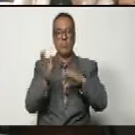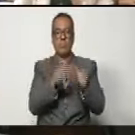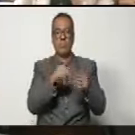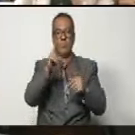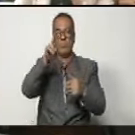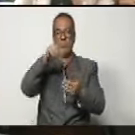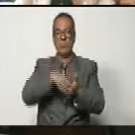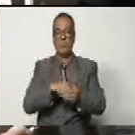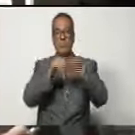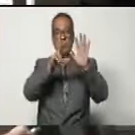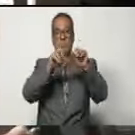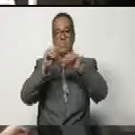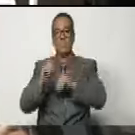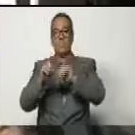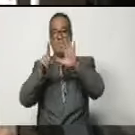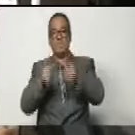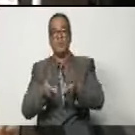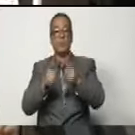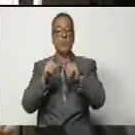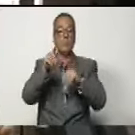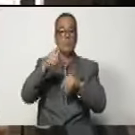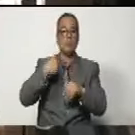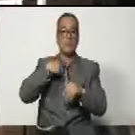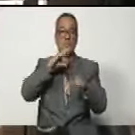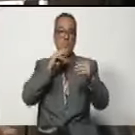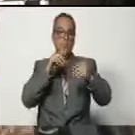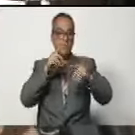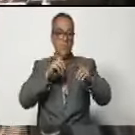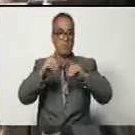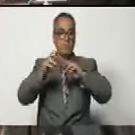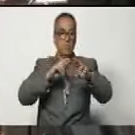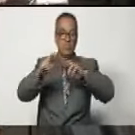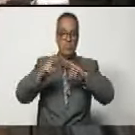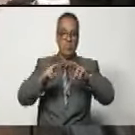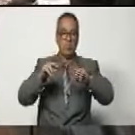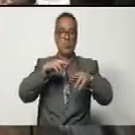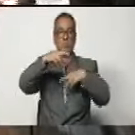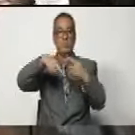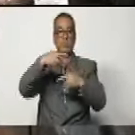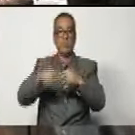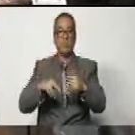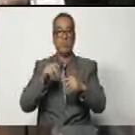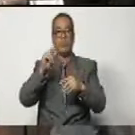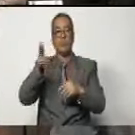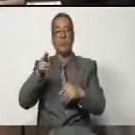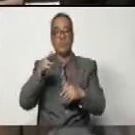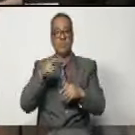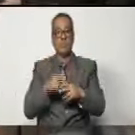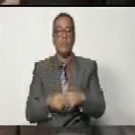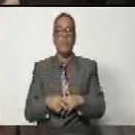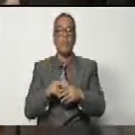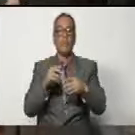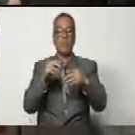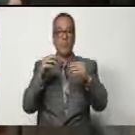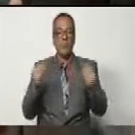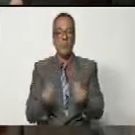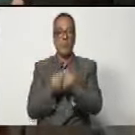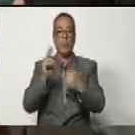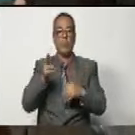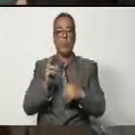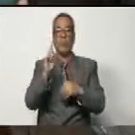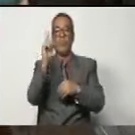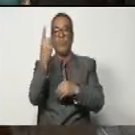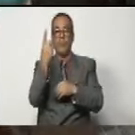de 1806 nos permite hoy hablar de la relación entre las revoluciones hispanoamericanas con Haití, que fue